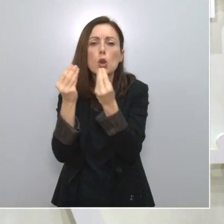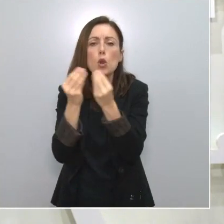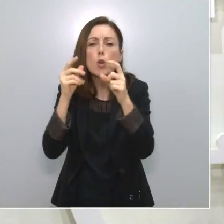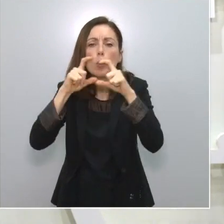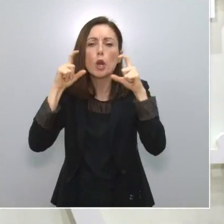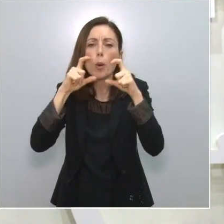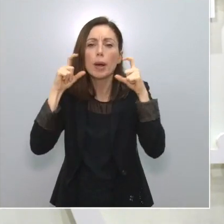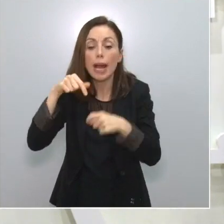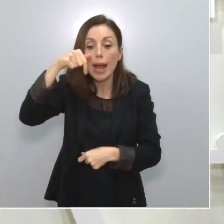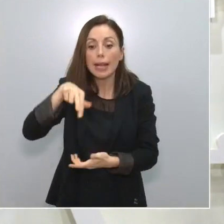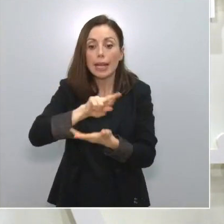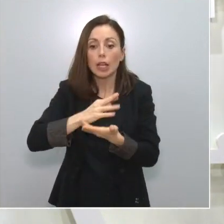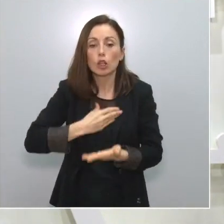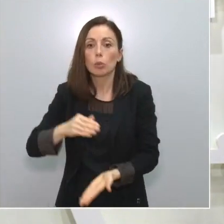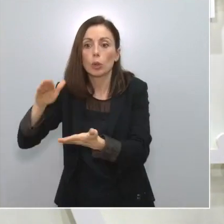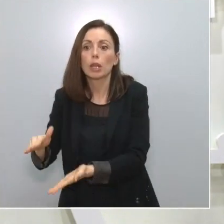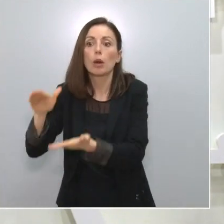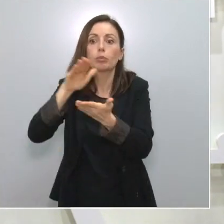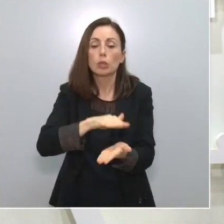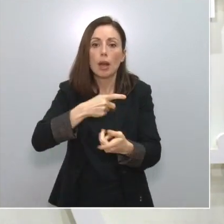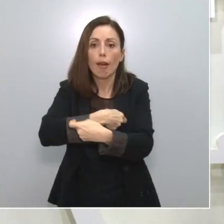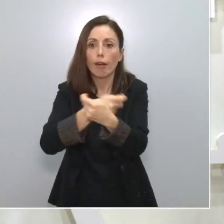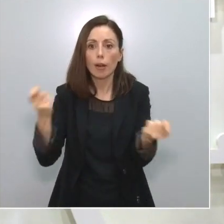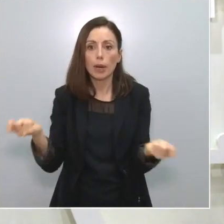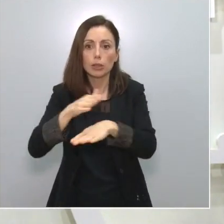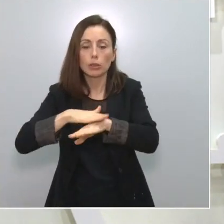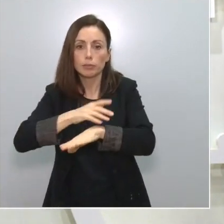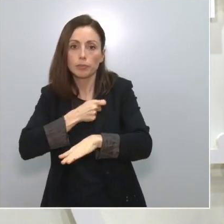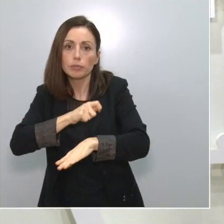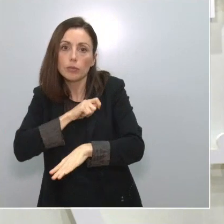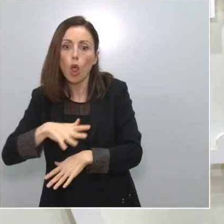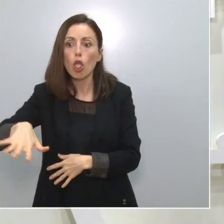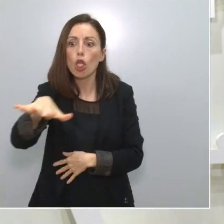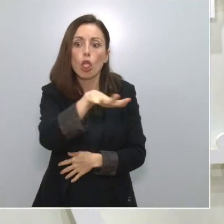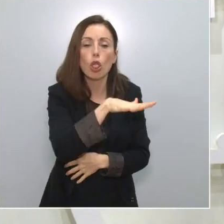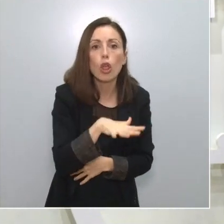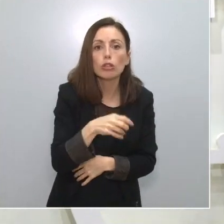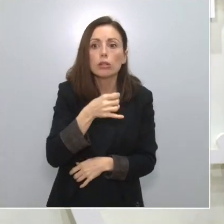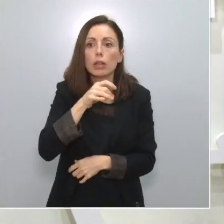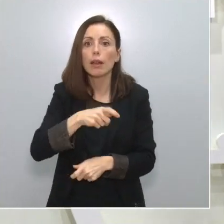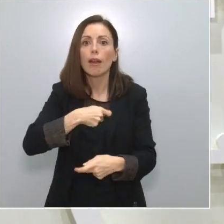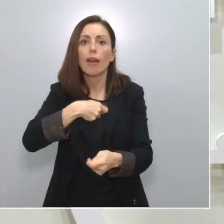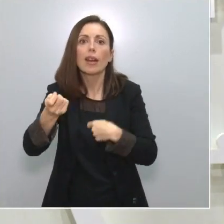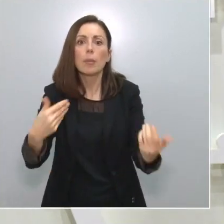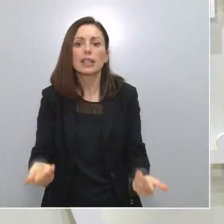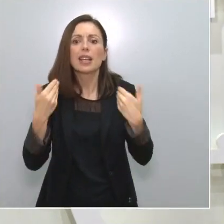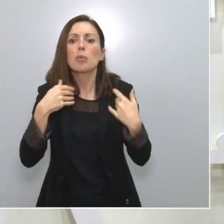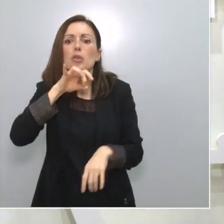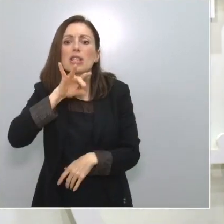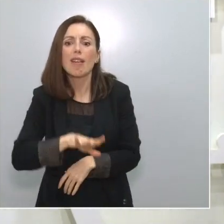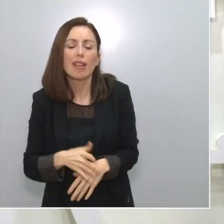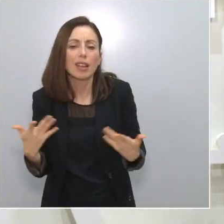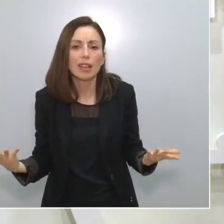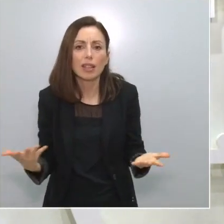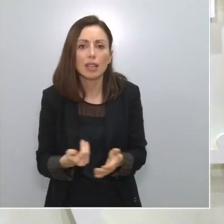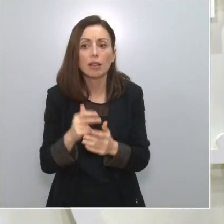mascarillas dispone la región de Murcia en ese reparto por parte del Ministerio, dónde se van a repartir, quién las va a repartir y cómo las va a repartir. Desde que